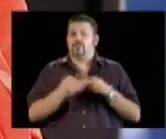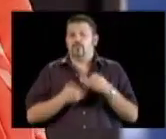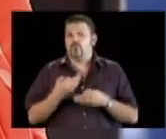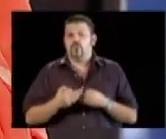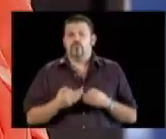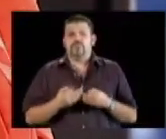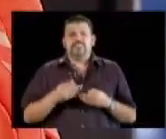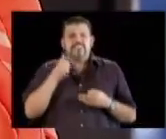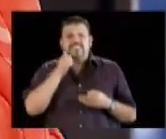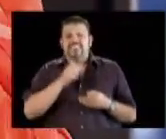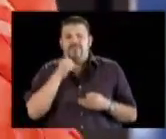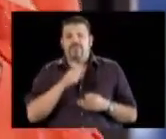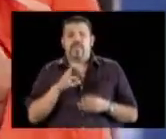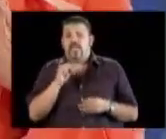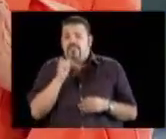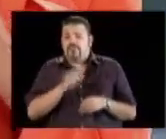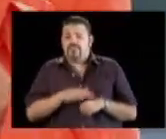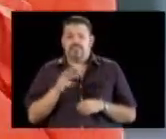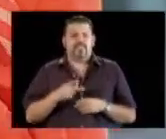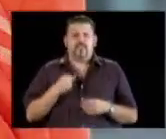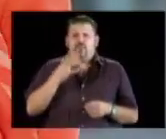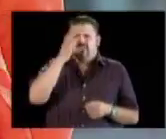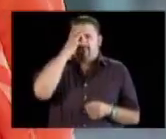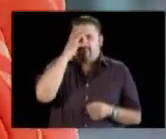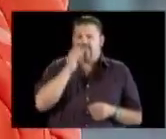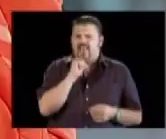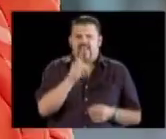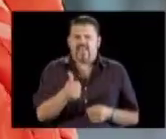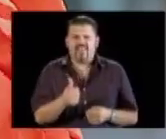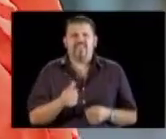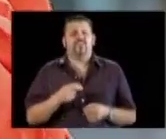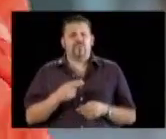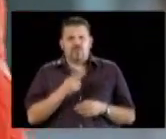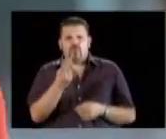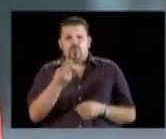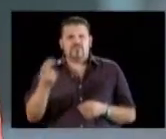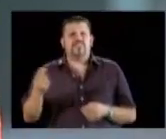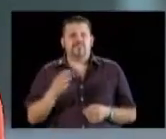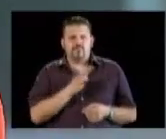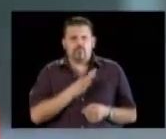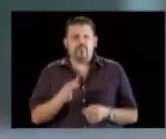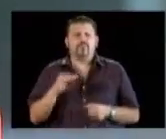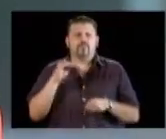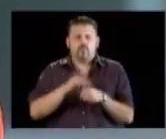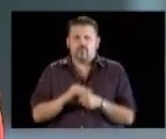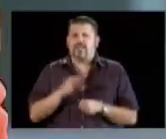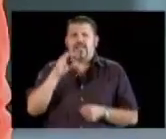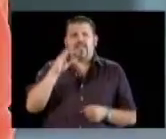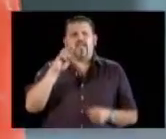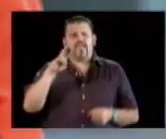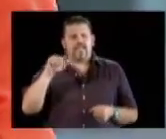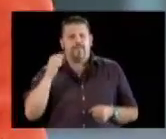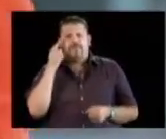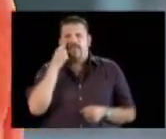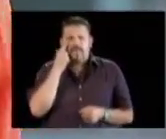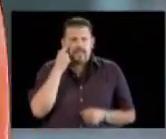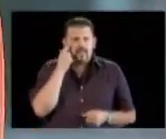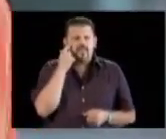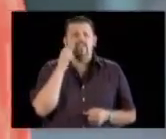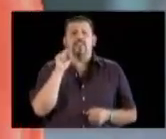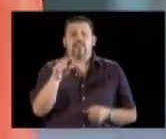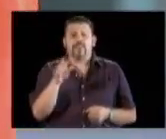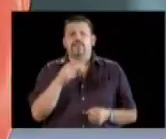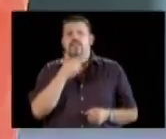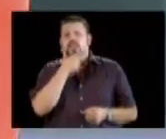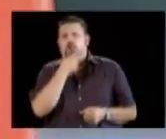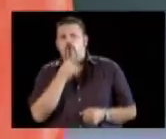corporal, no nada más la parte interna. Entonces, no les dé vergüenza utilizar la parte de cremas del cuerpo y de la cara. Es para hombres y